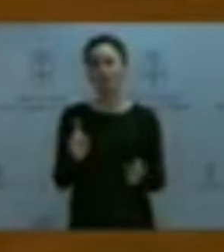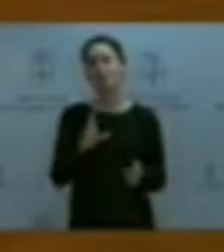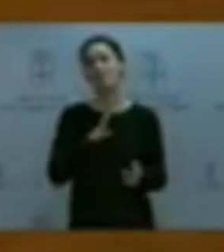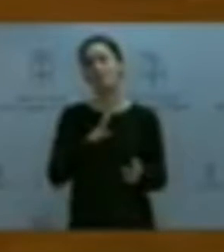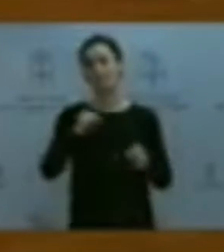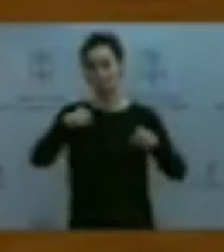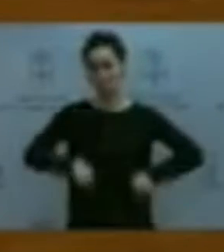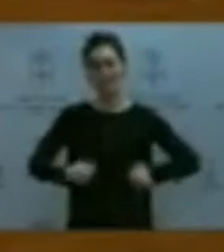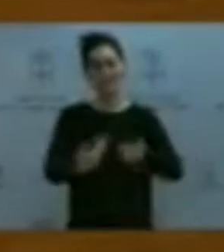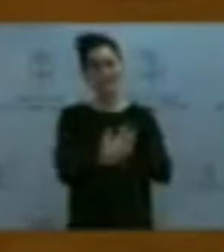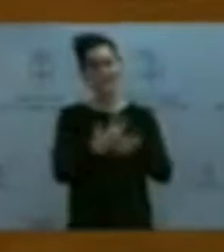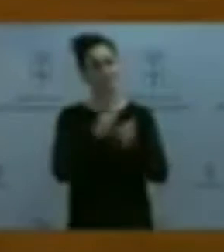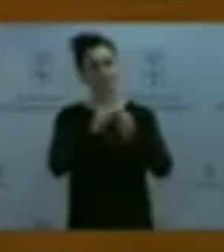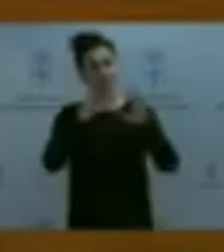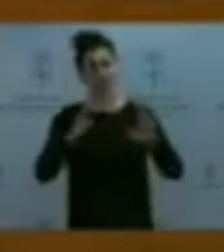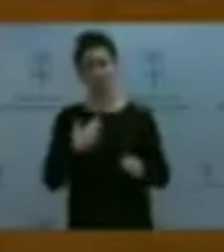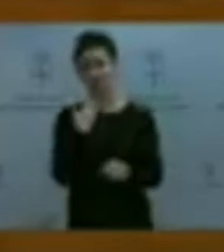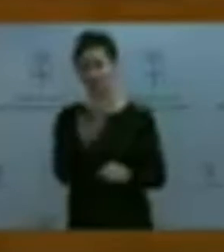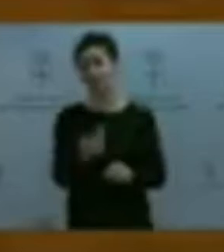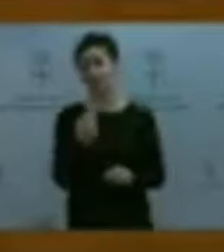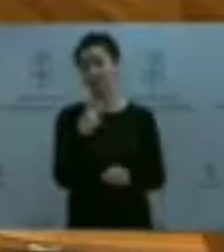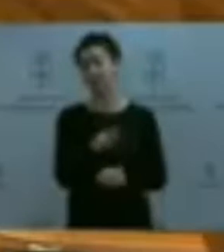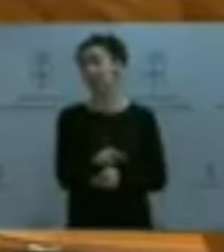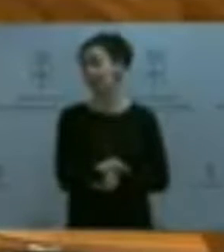de antemano que lo dudo.